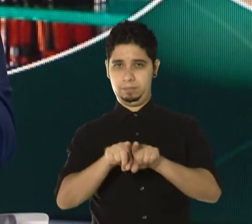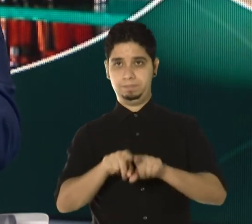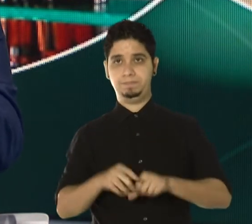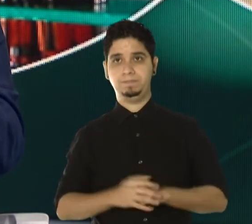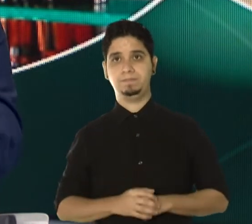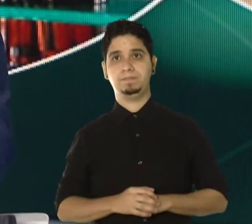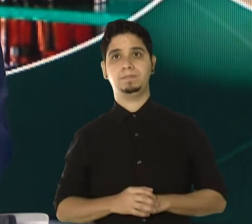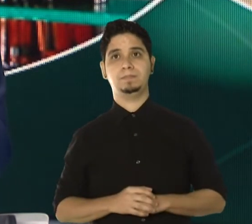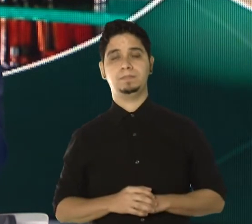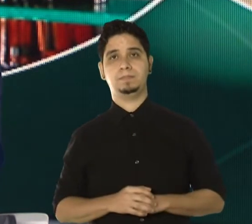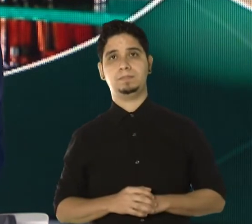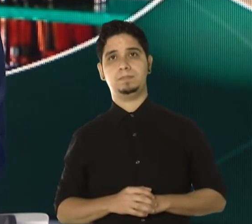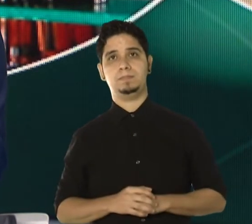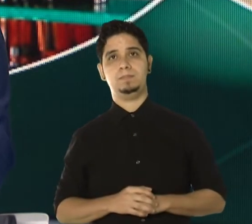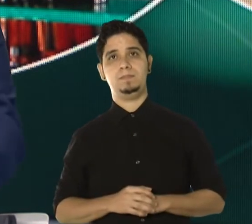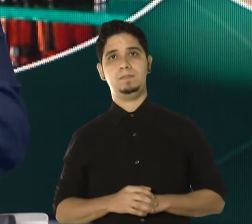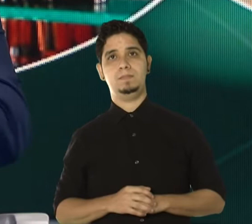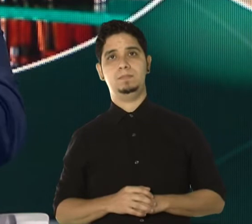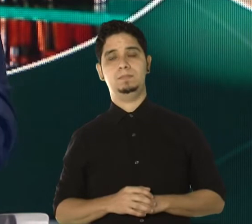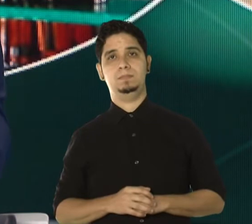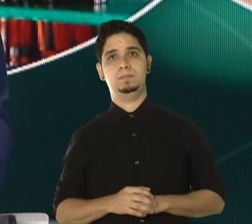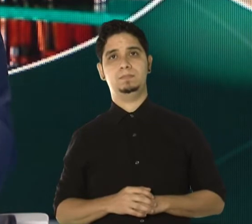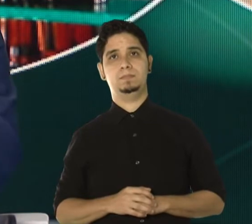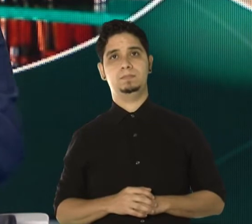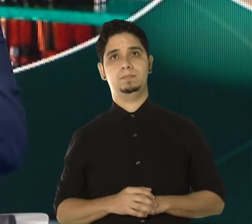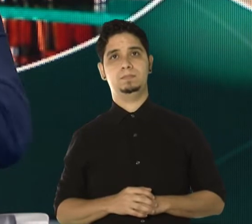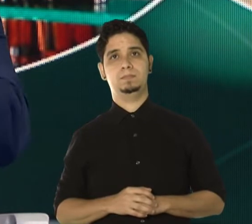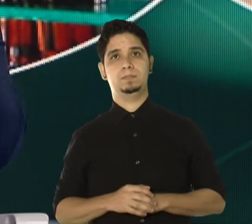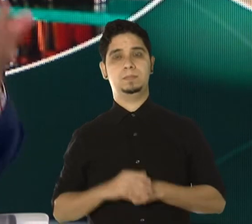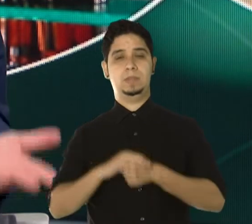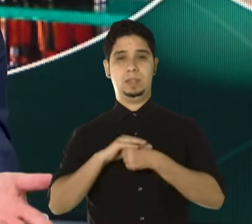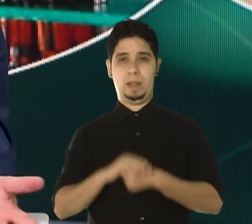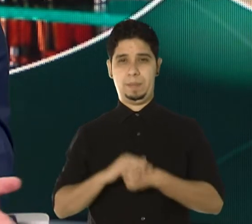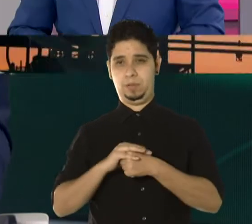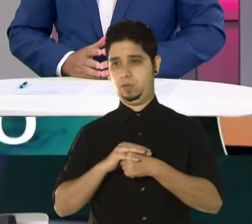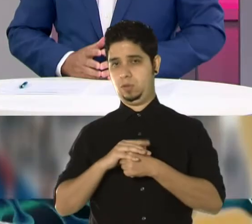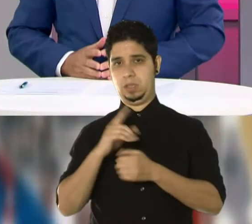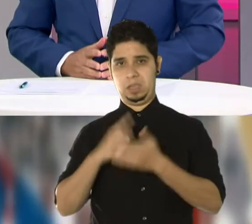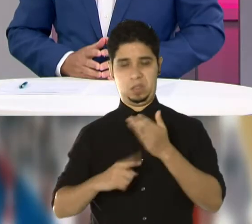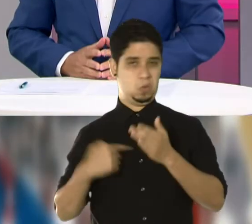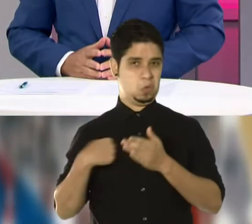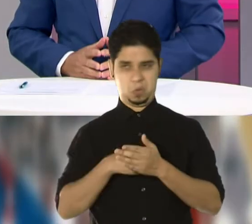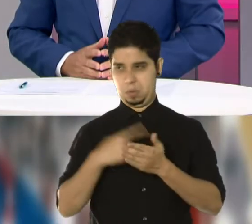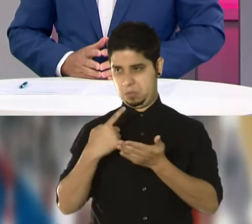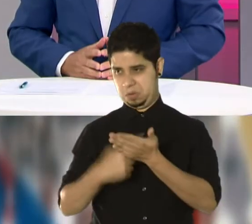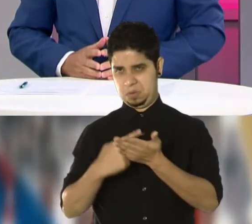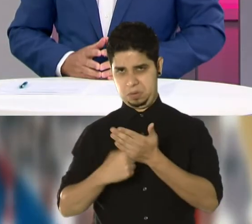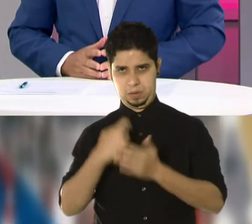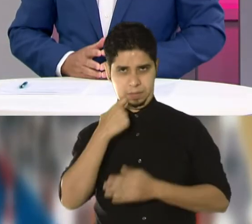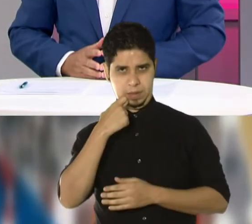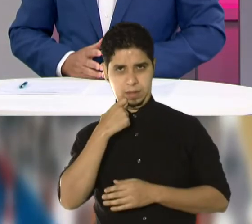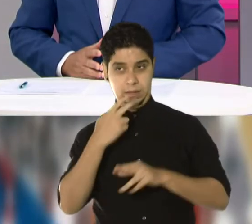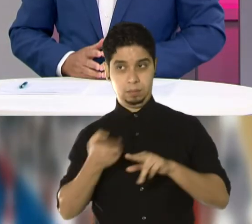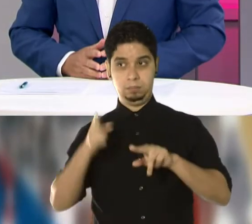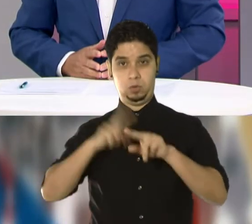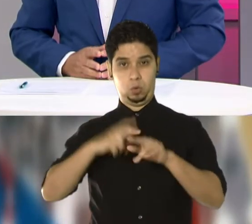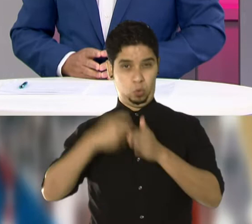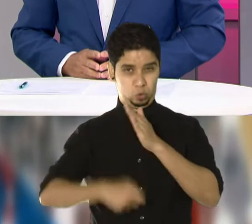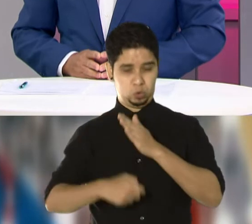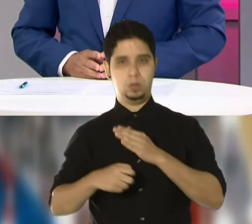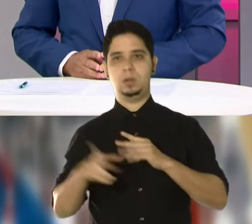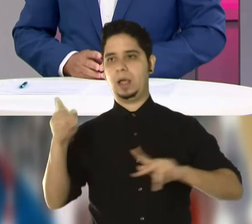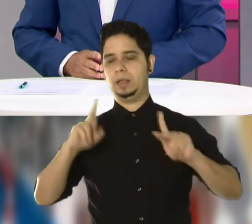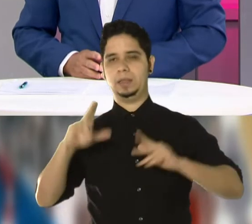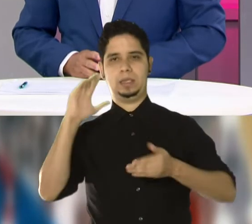las presiones inflacionarias de las que empezamos a hablar en el segmento pasado, las personas que